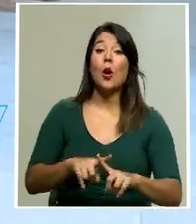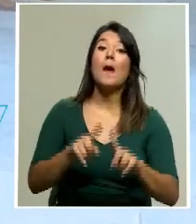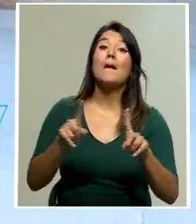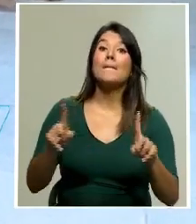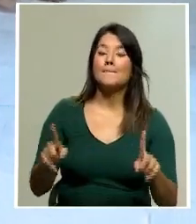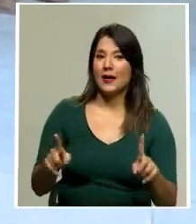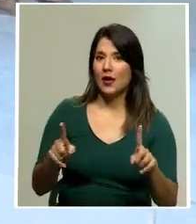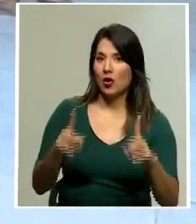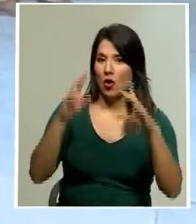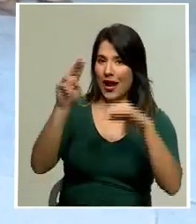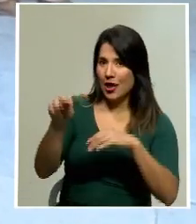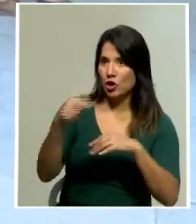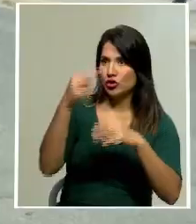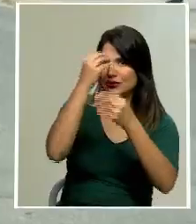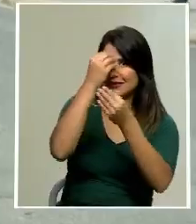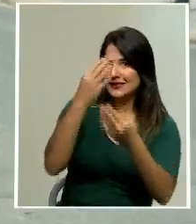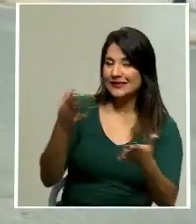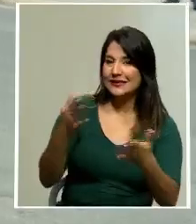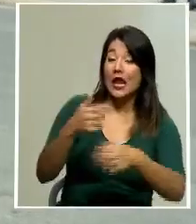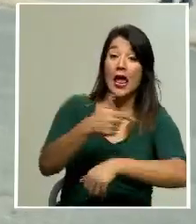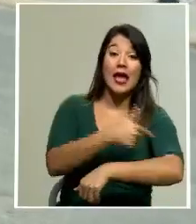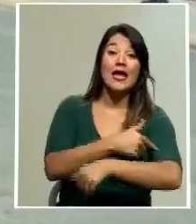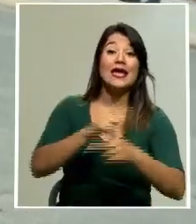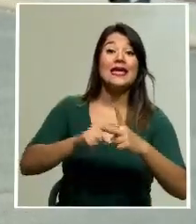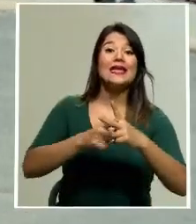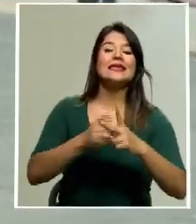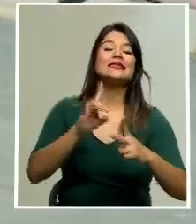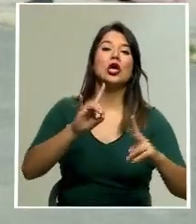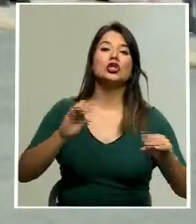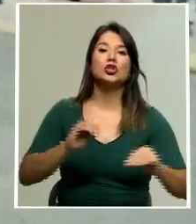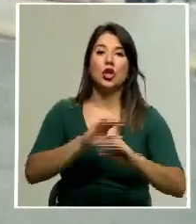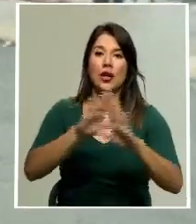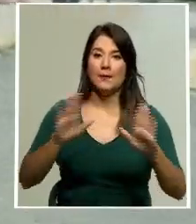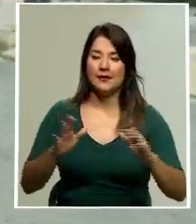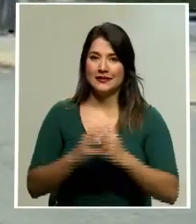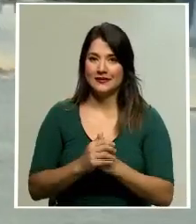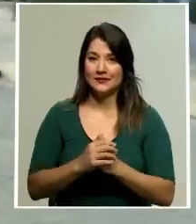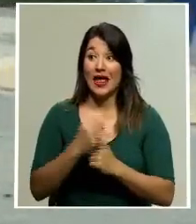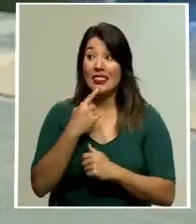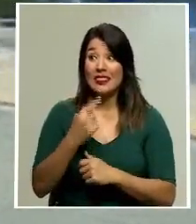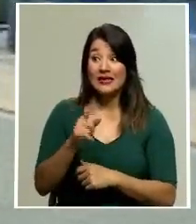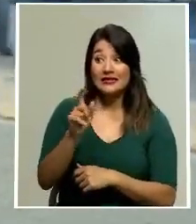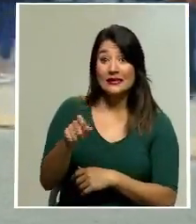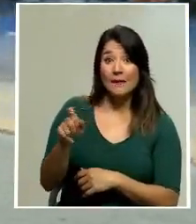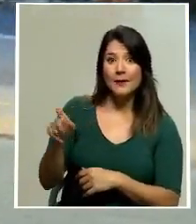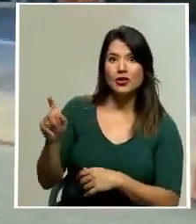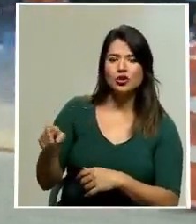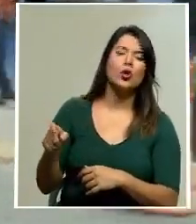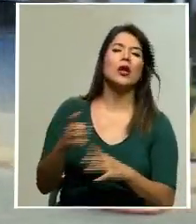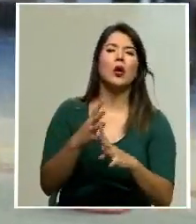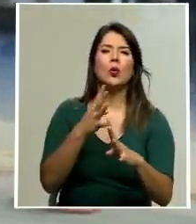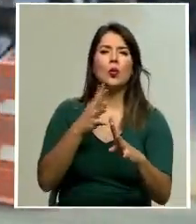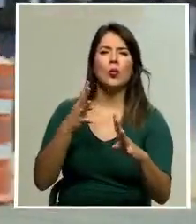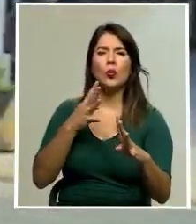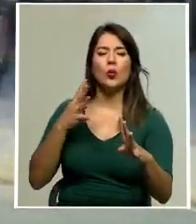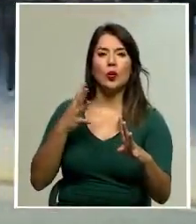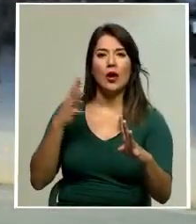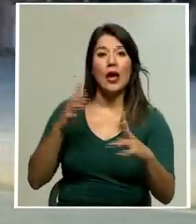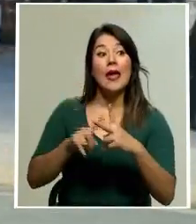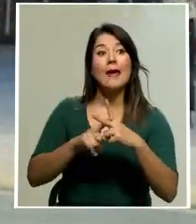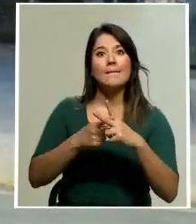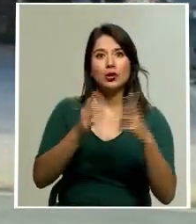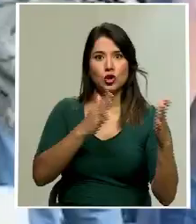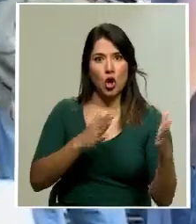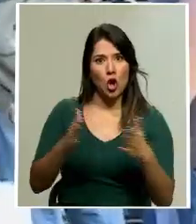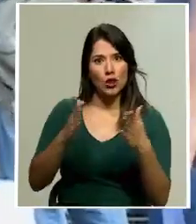comunicado indicaba que la vacunación iniciaría hasta las 8 de la mañana. Según algunos beneficiarios, las filas empezaron a ordenarse una vez que ingresó